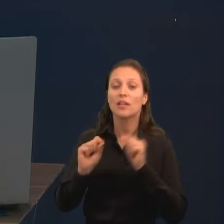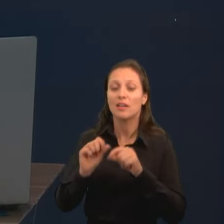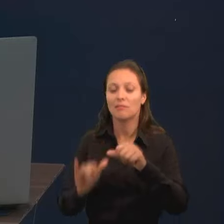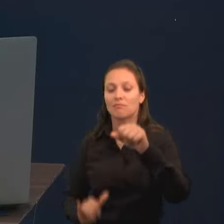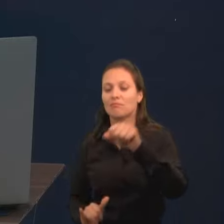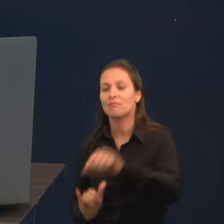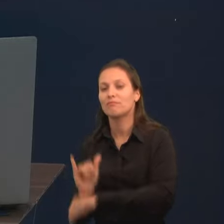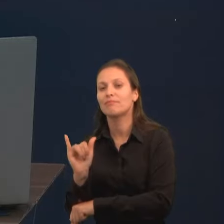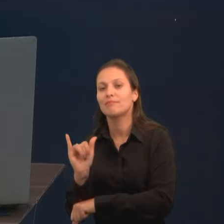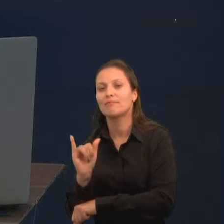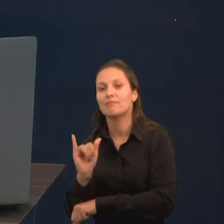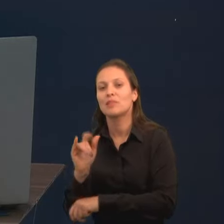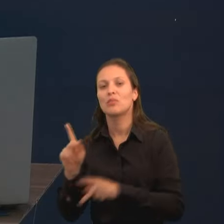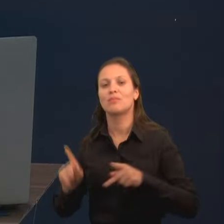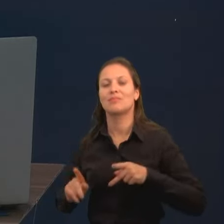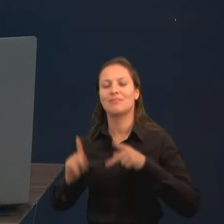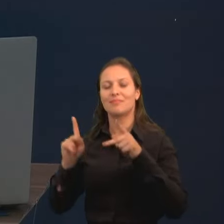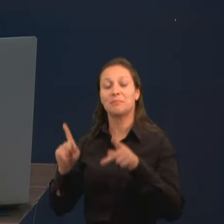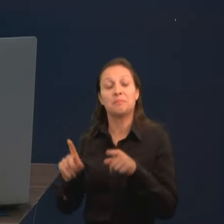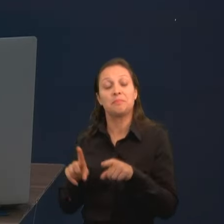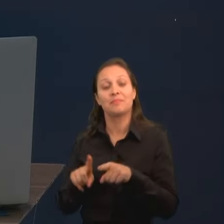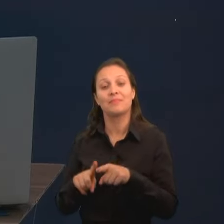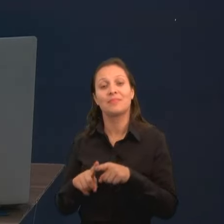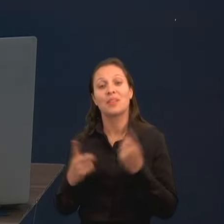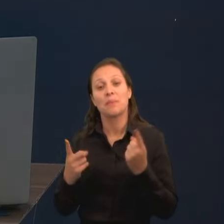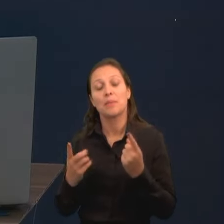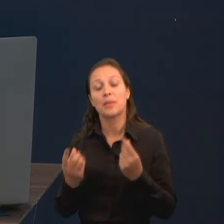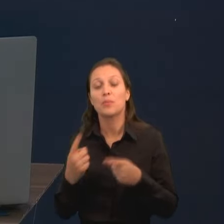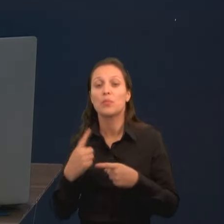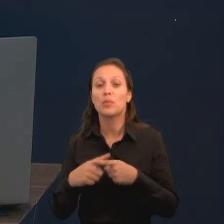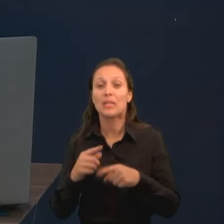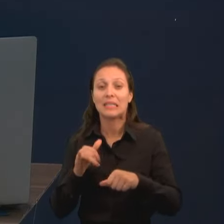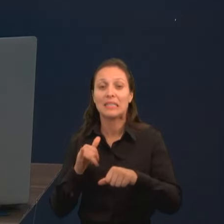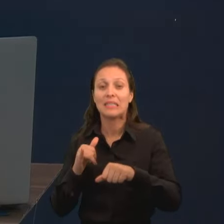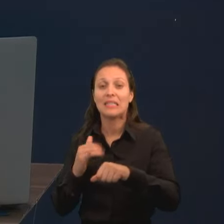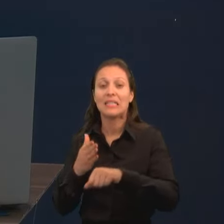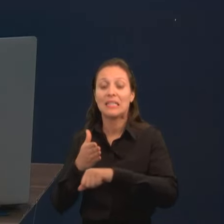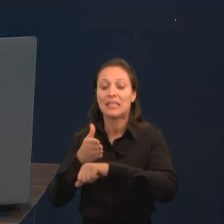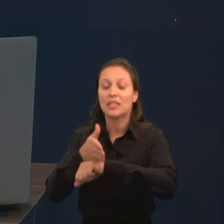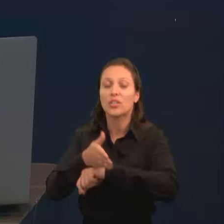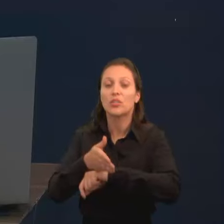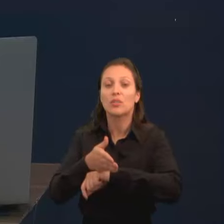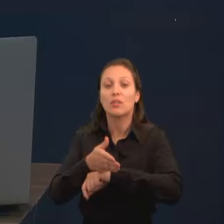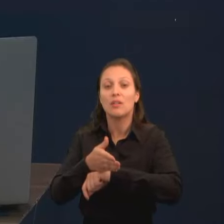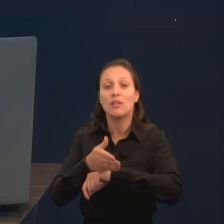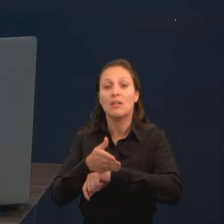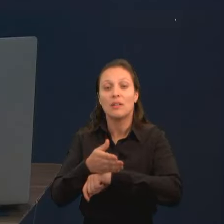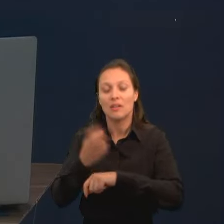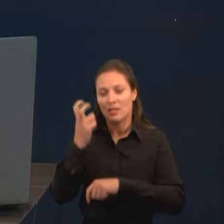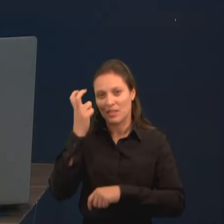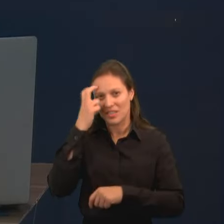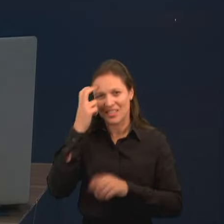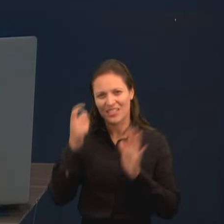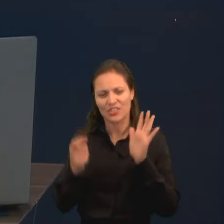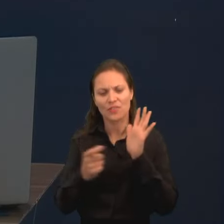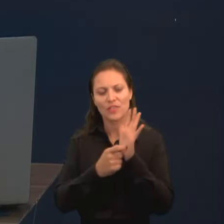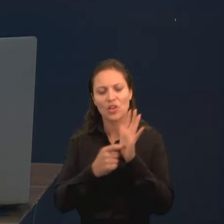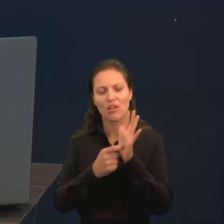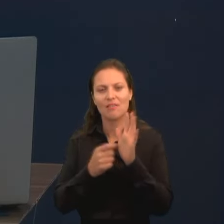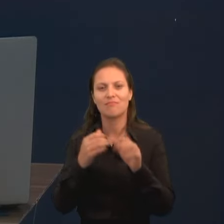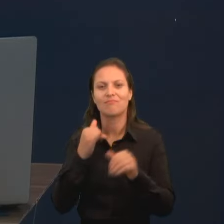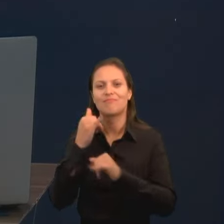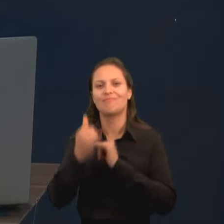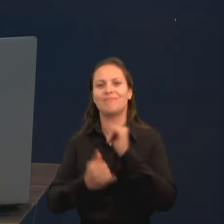miente deliberadamente para engañar a la población, la prensa digital. Con la entrada de la inteligencia artificial en las redes sociales, tenemos